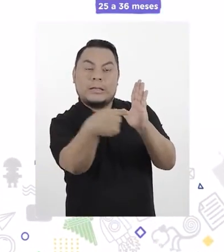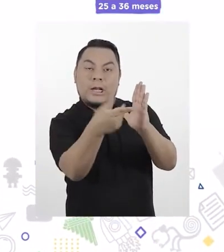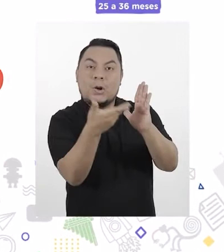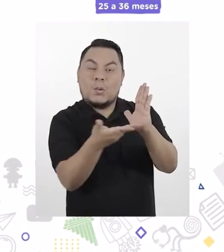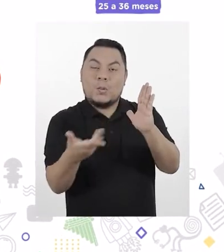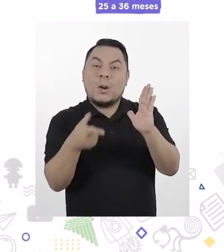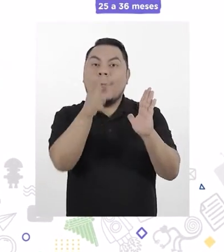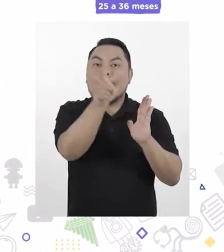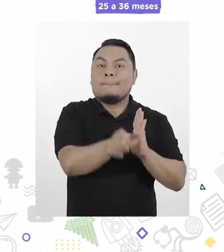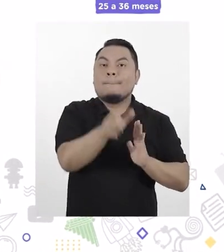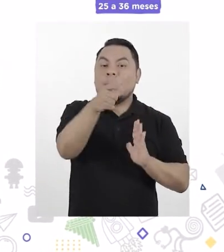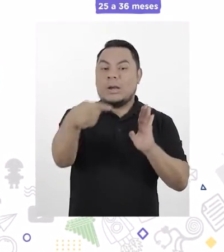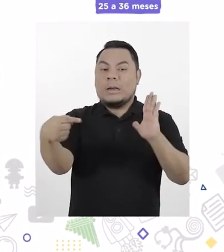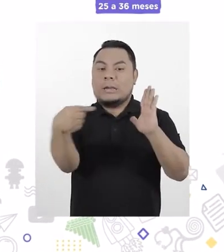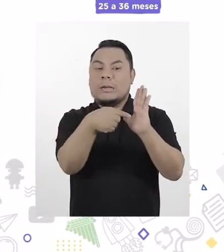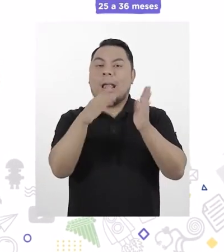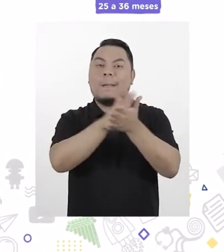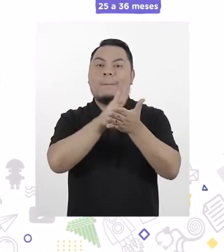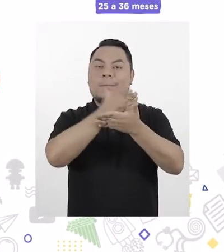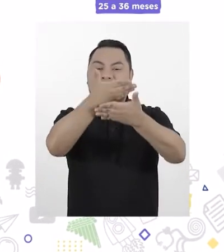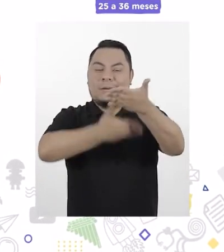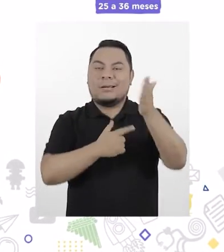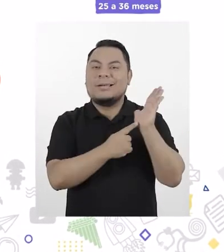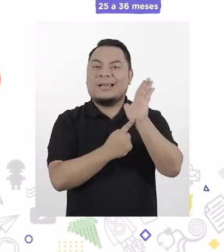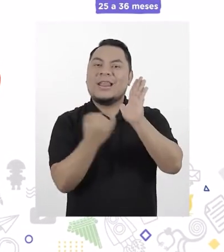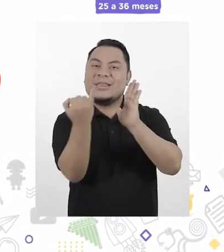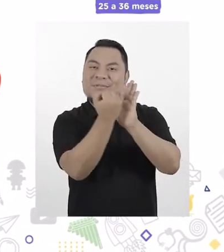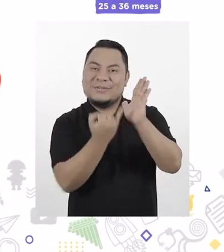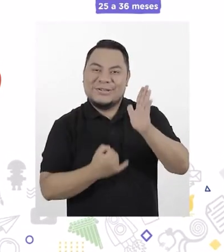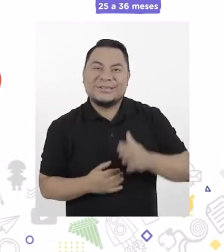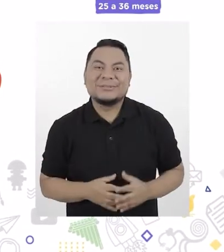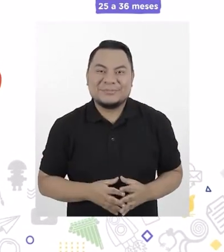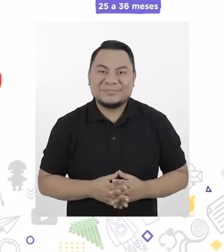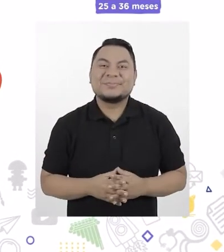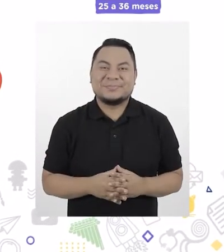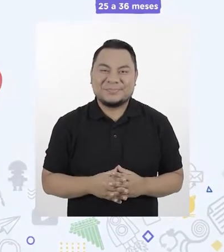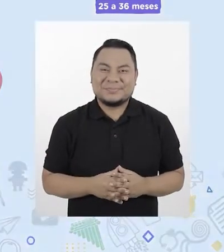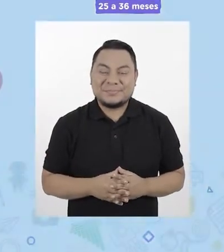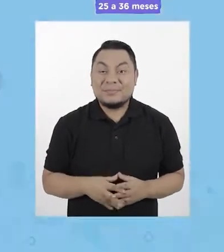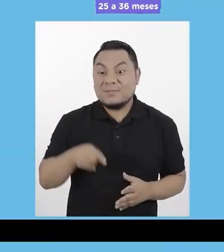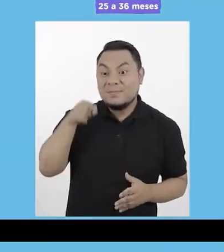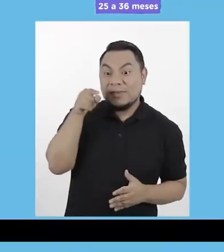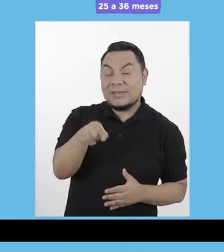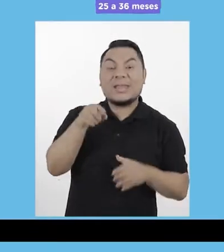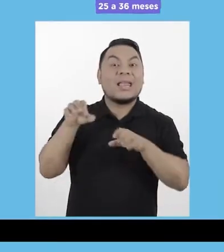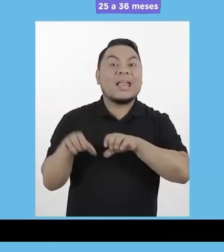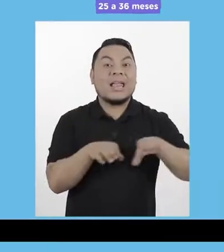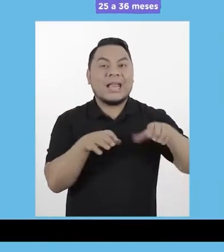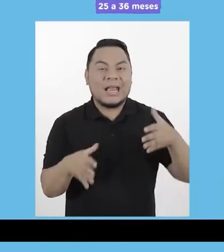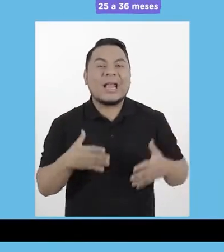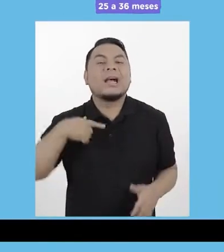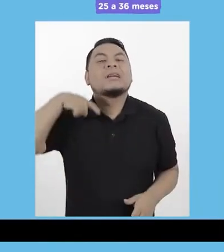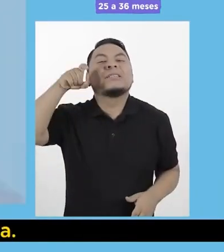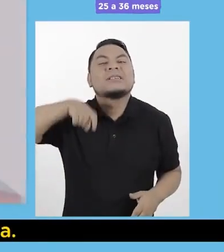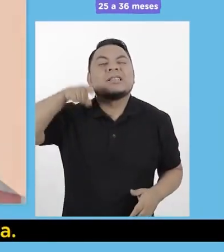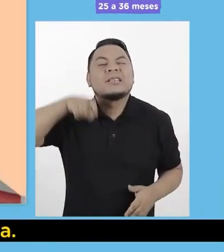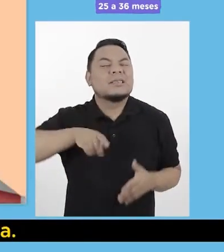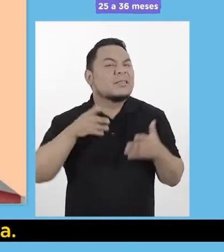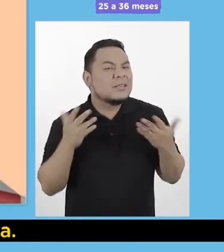Señalando objetos y personajes en una lámina o dibujo. Para esta